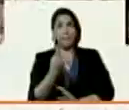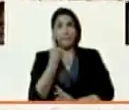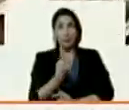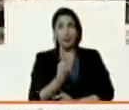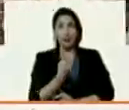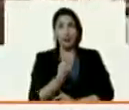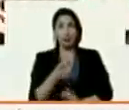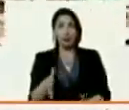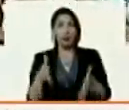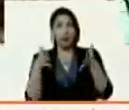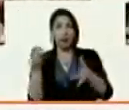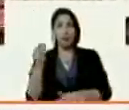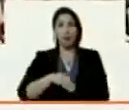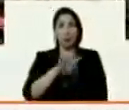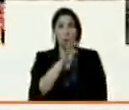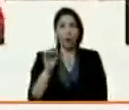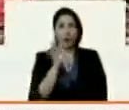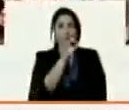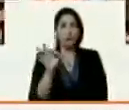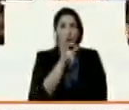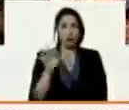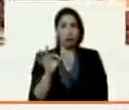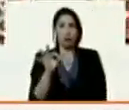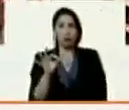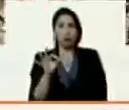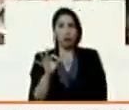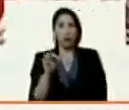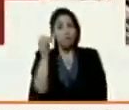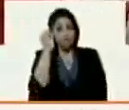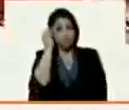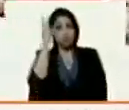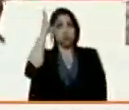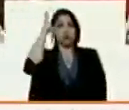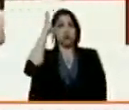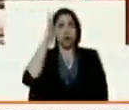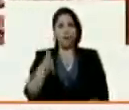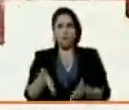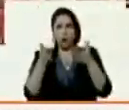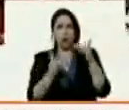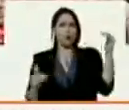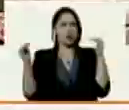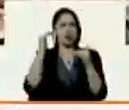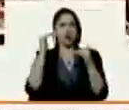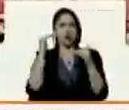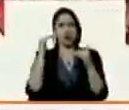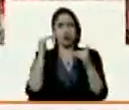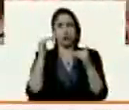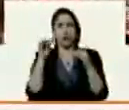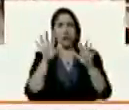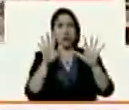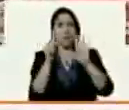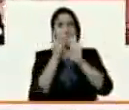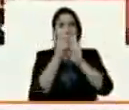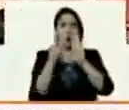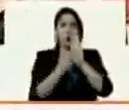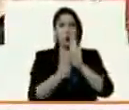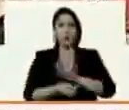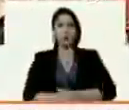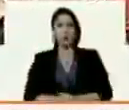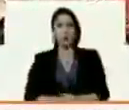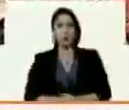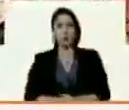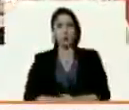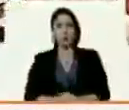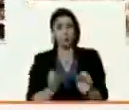del 40% y sea capaz de sacar una ventaja de al menos 10 puntos. Aquí lo